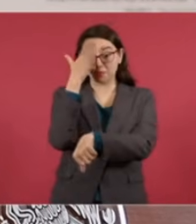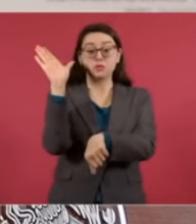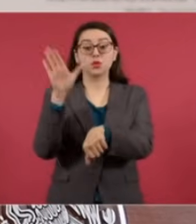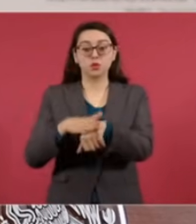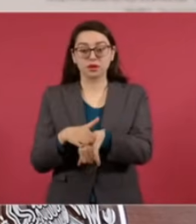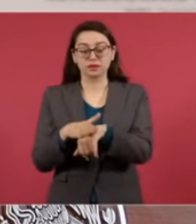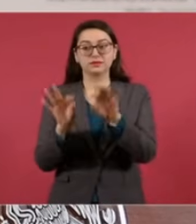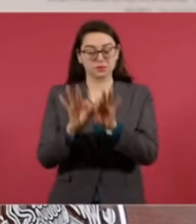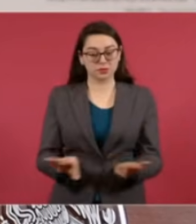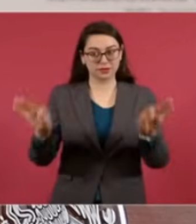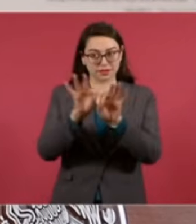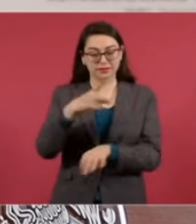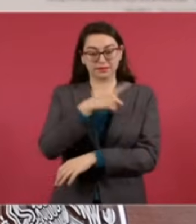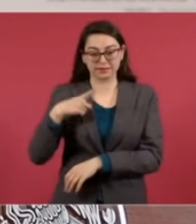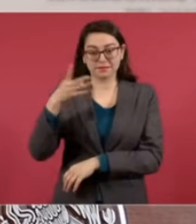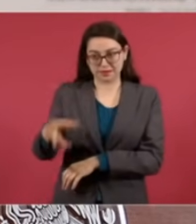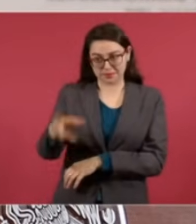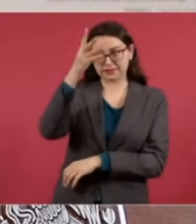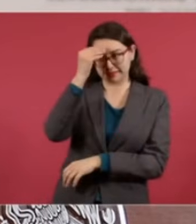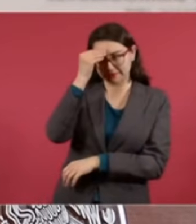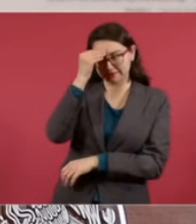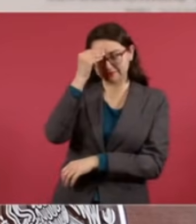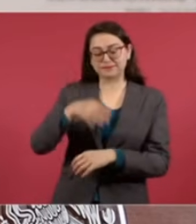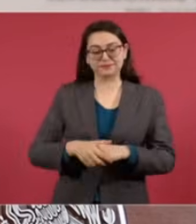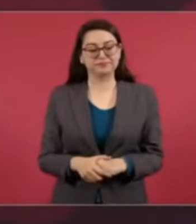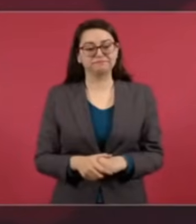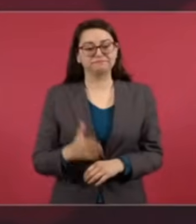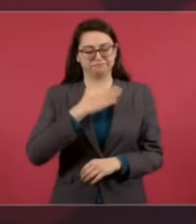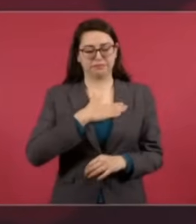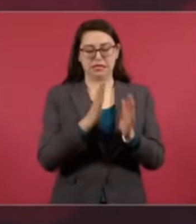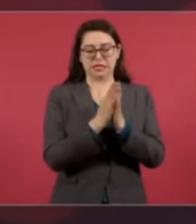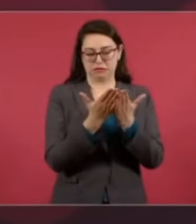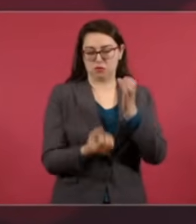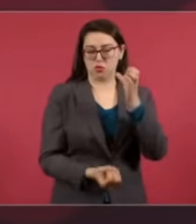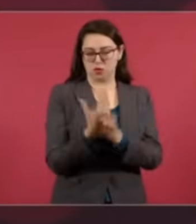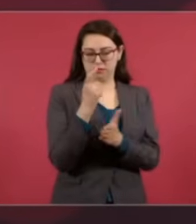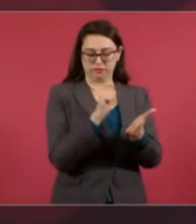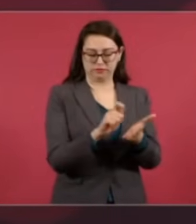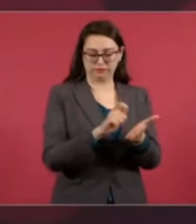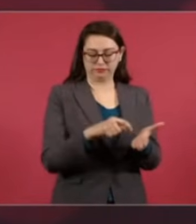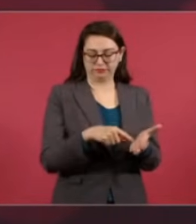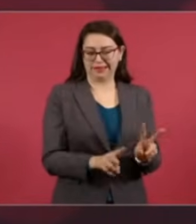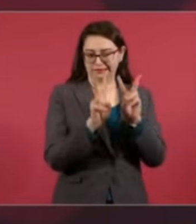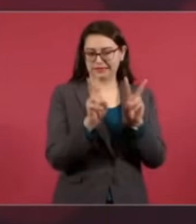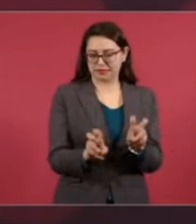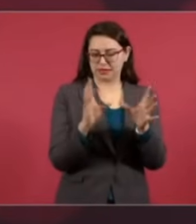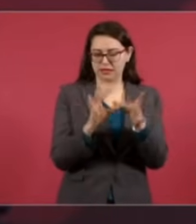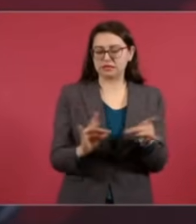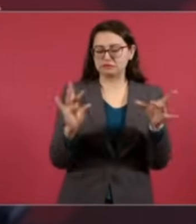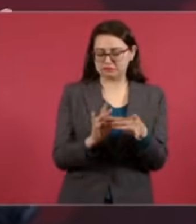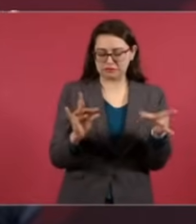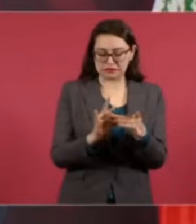hay una parte en el libro nuevo, que ya está por salir, en donde hablo de eso, de